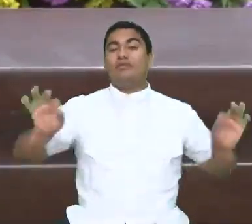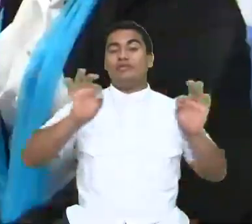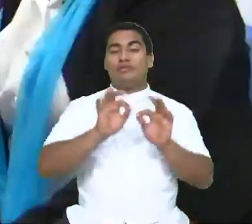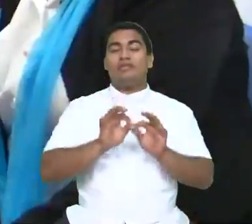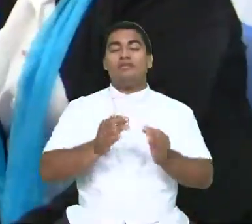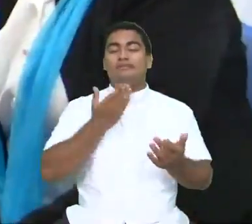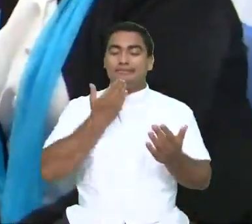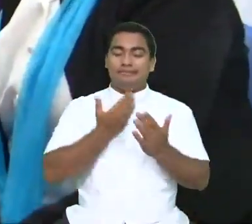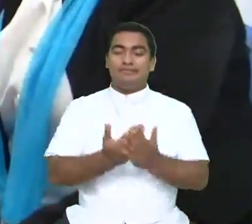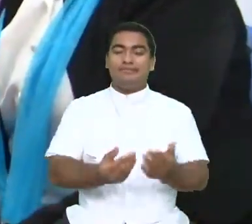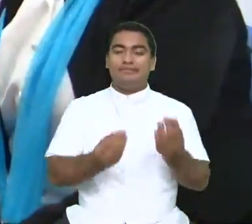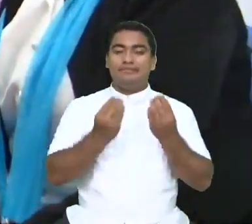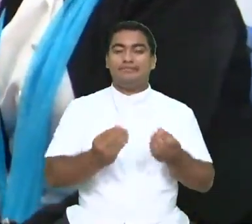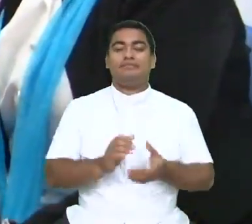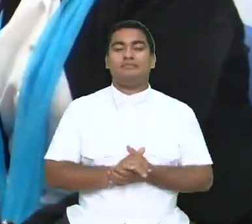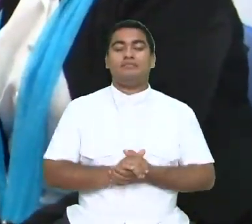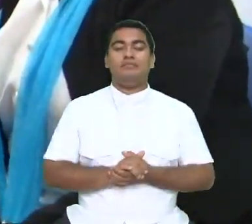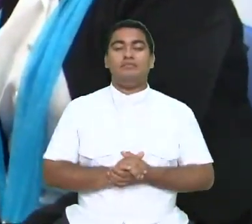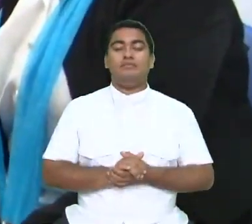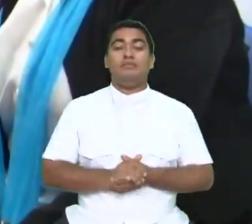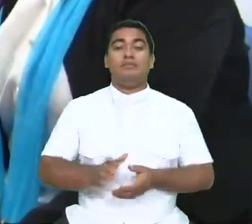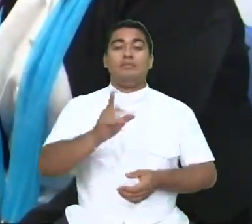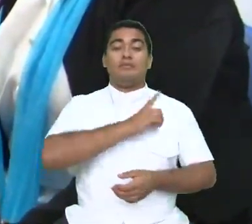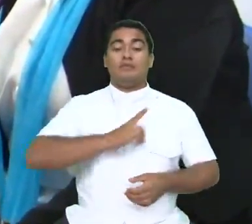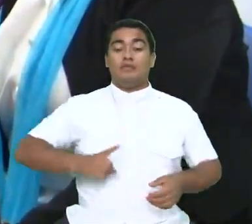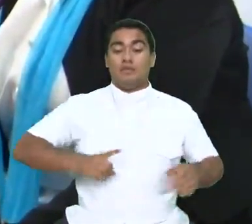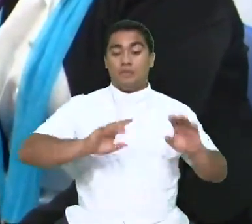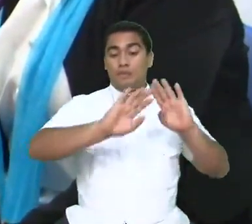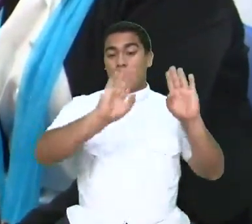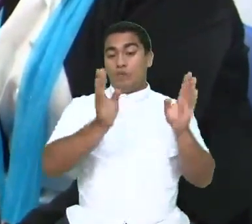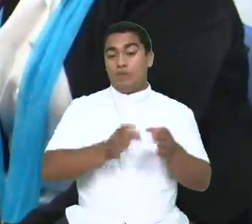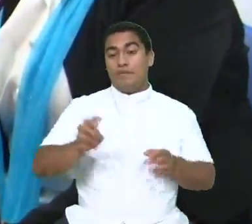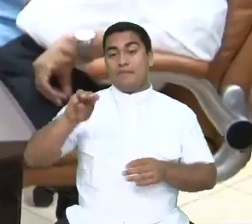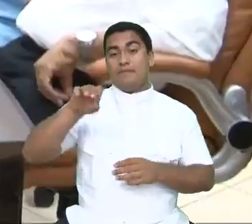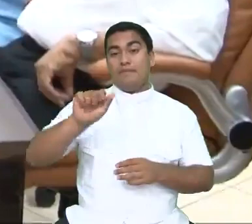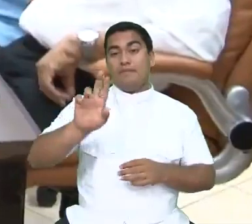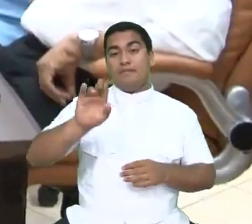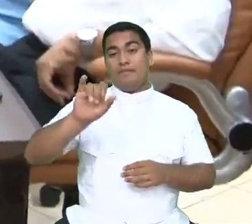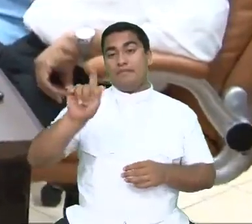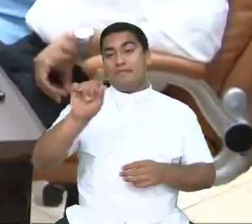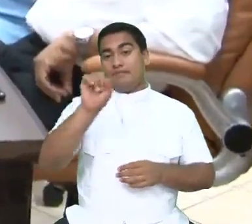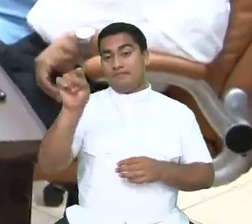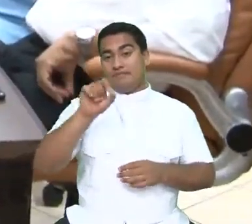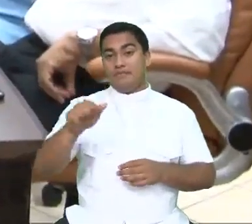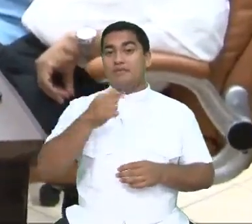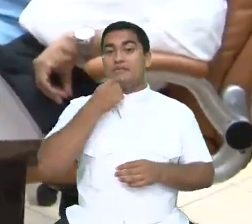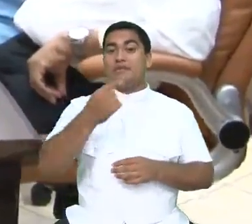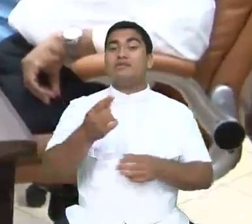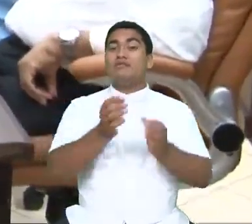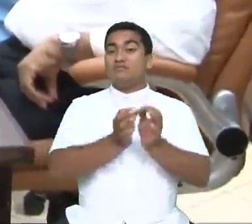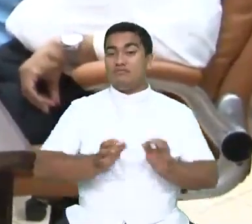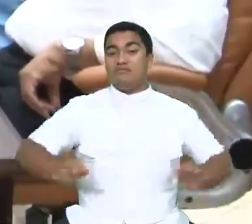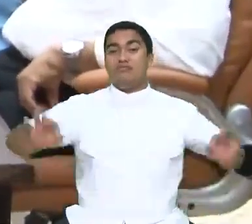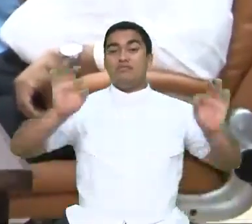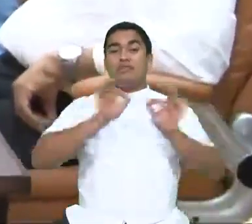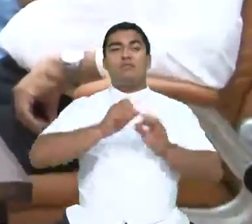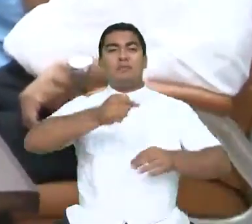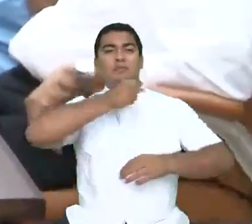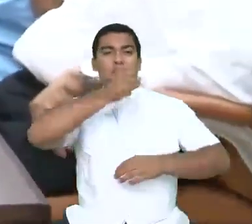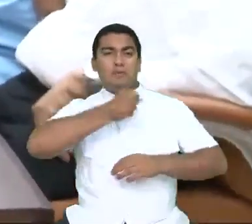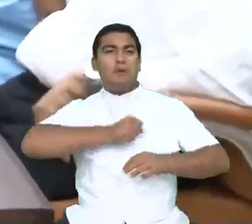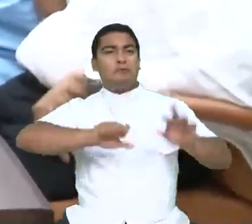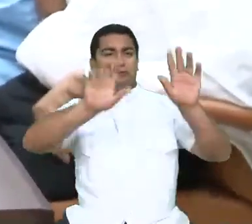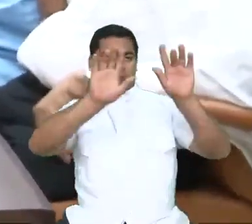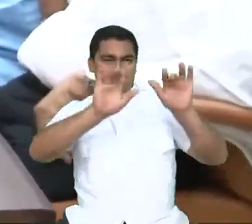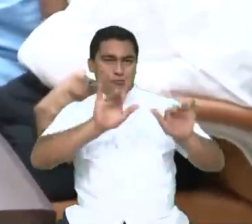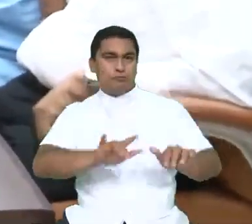muchas gracias. Por su parte, la diputada Maritza Espinales destacó la importancia de que los periodistas usen las redes sociales para promover